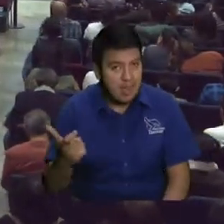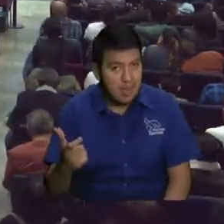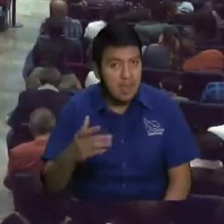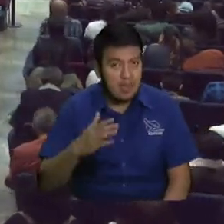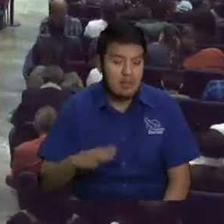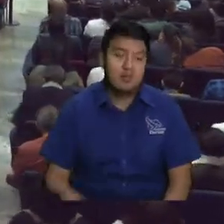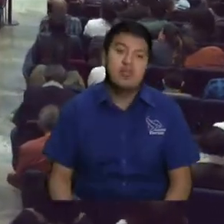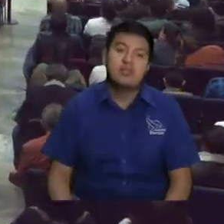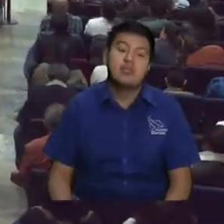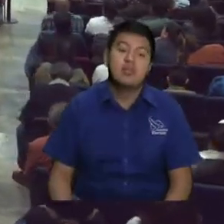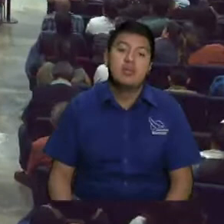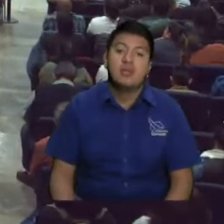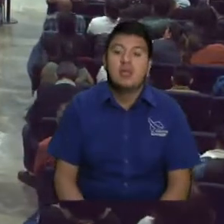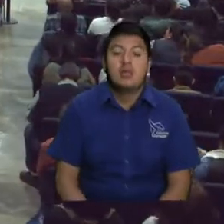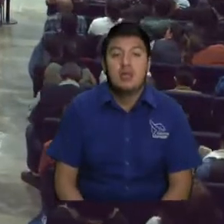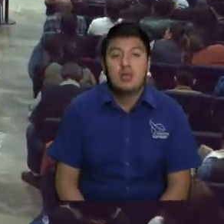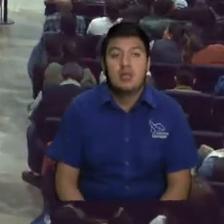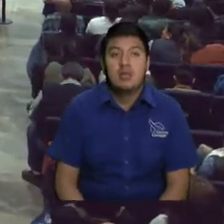Pero acá